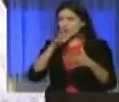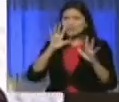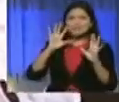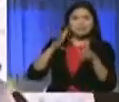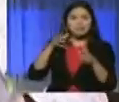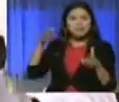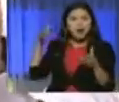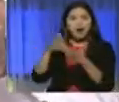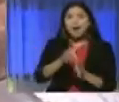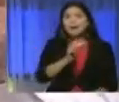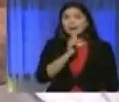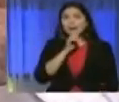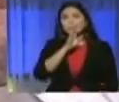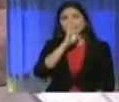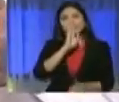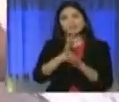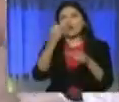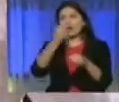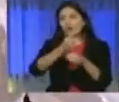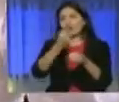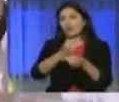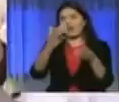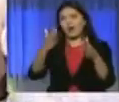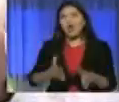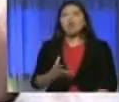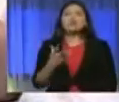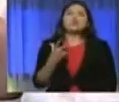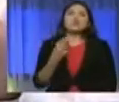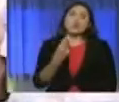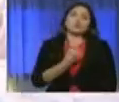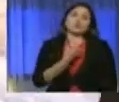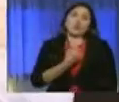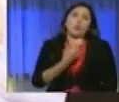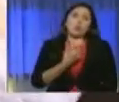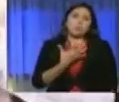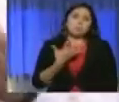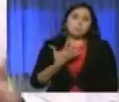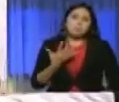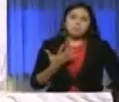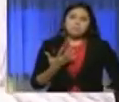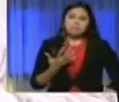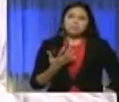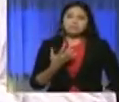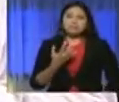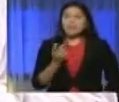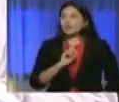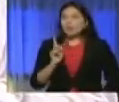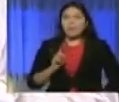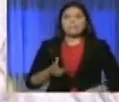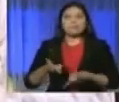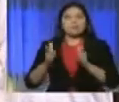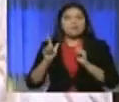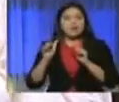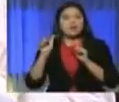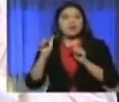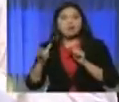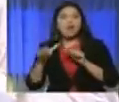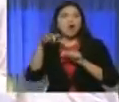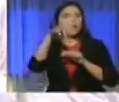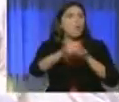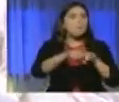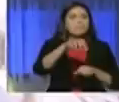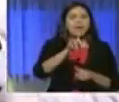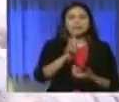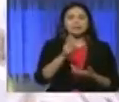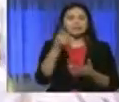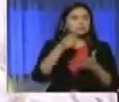dirigido hacia los trabajadores y las trabajadoras, no solamente mediante el negarle acceso a los bienes y servicios de